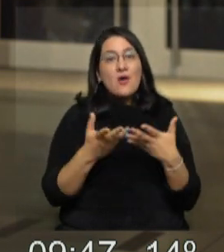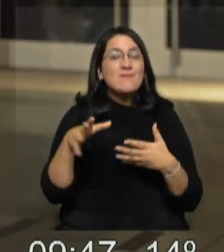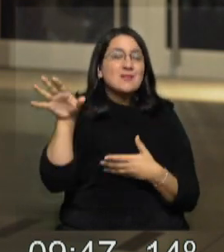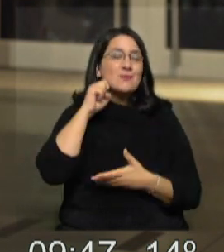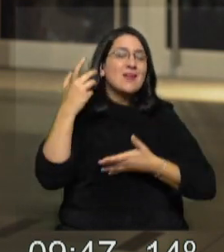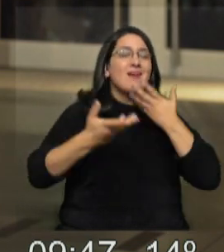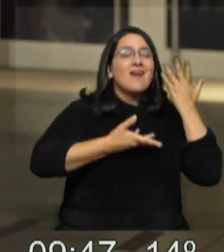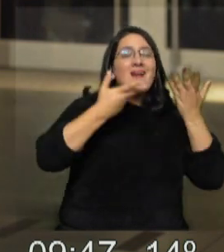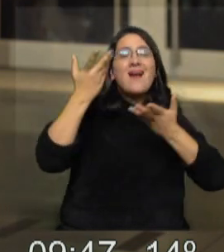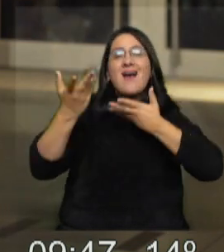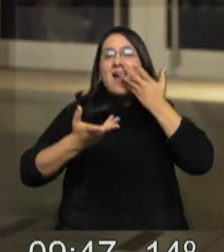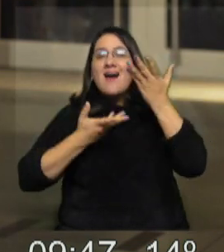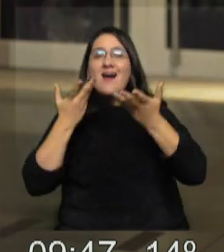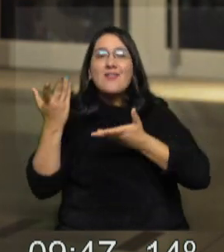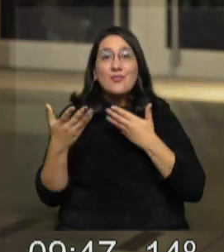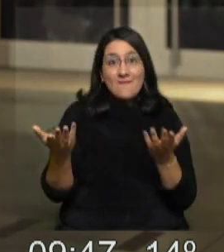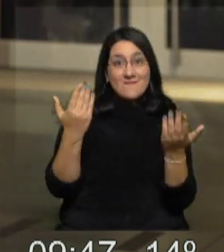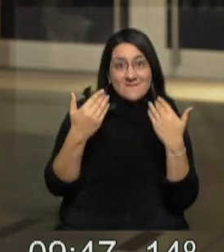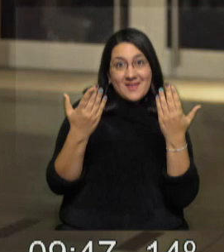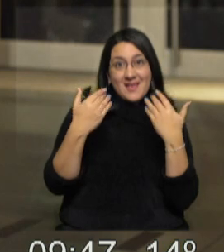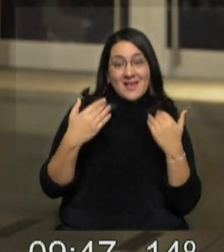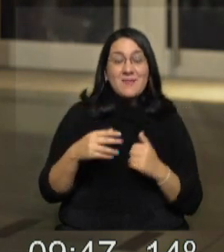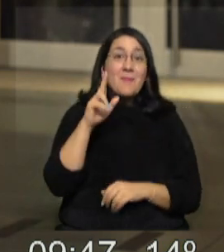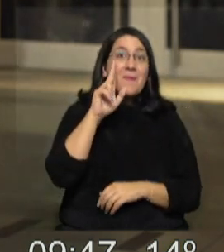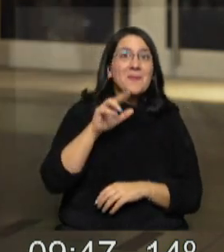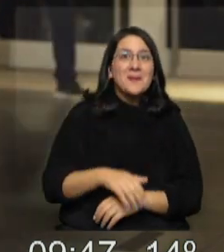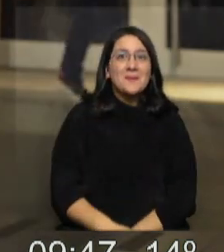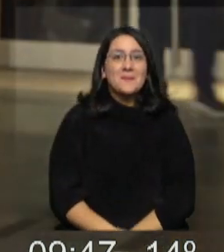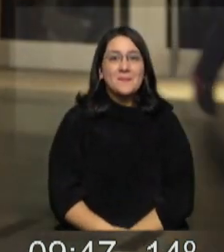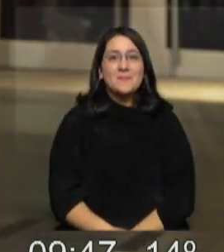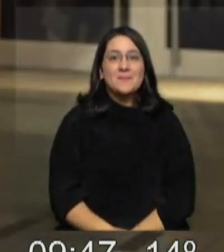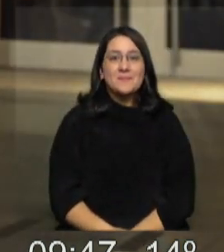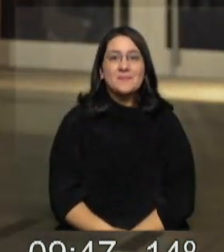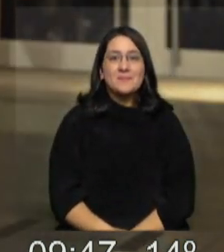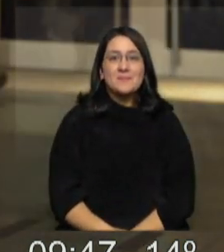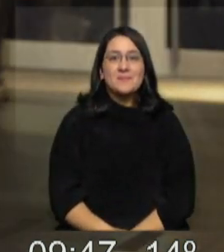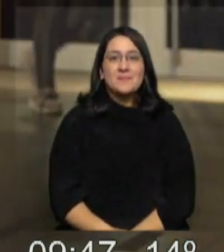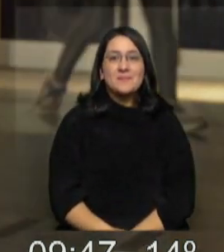canto colectivo en el día de hoy. Vengan, acompáñenme, vamos a ver de qué se trata.